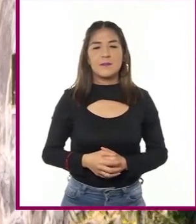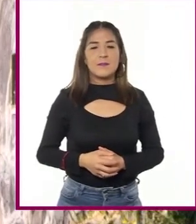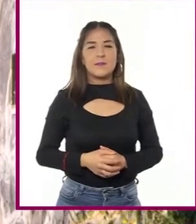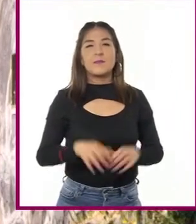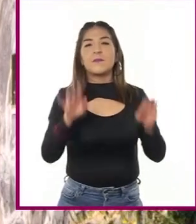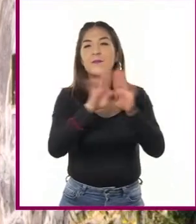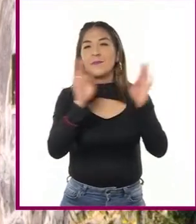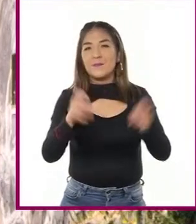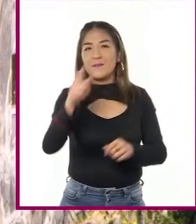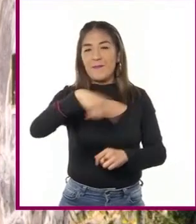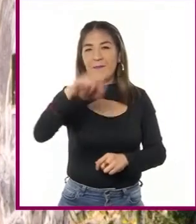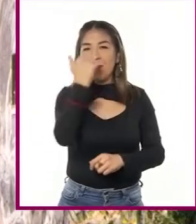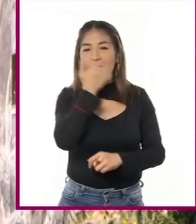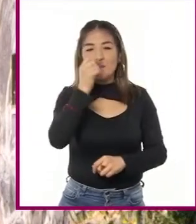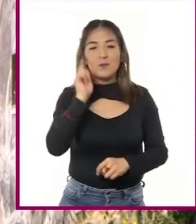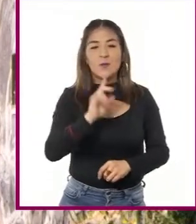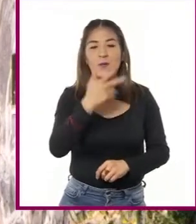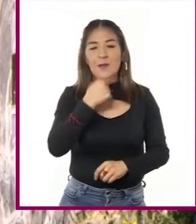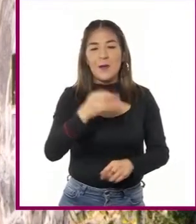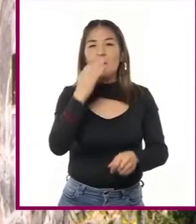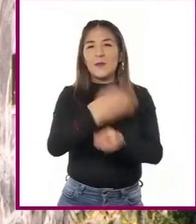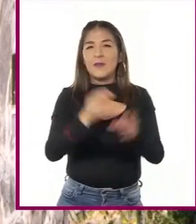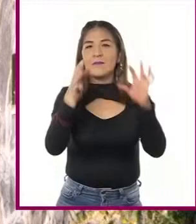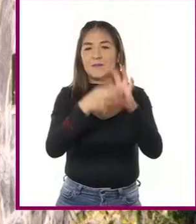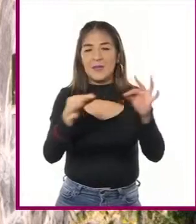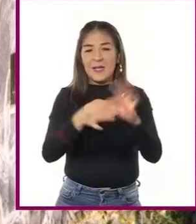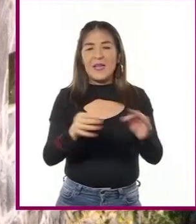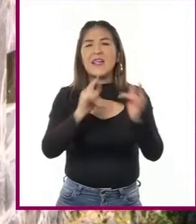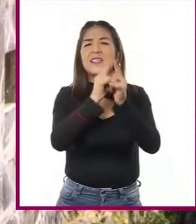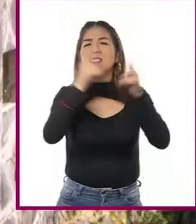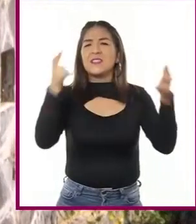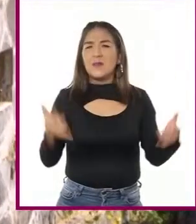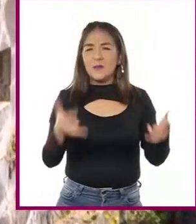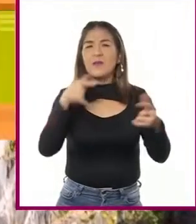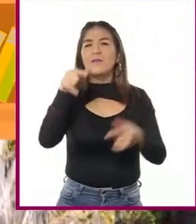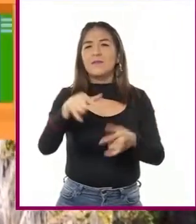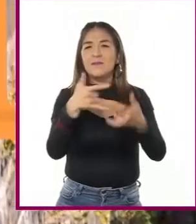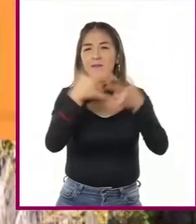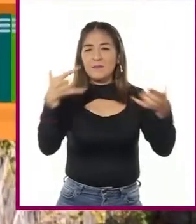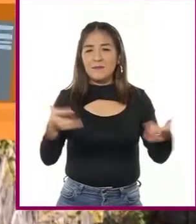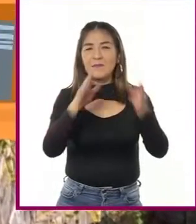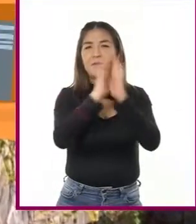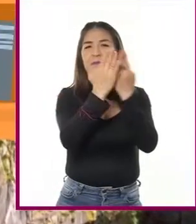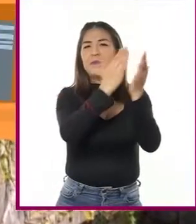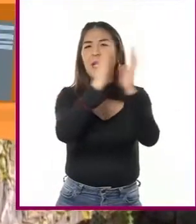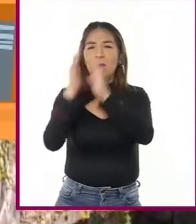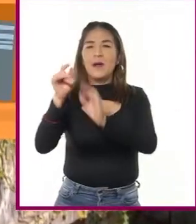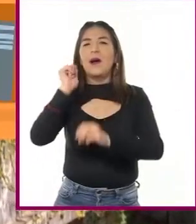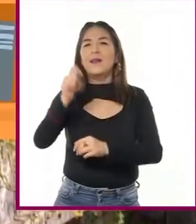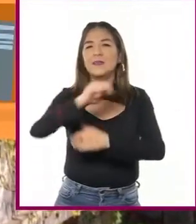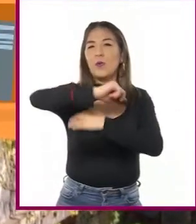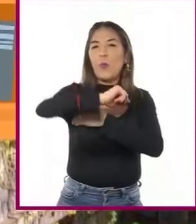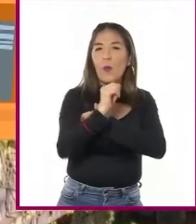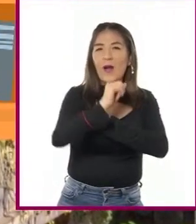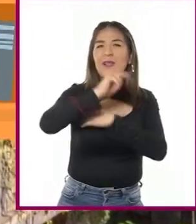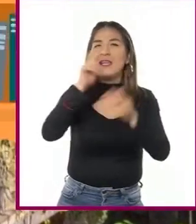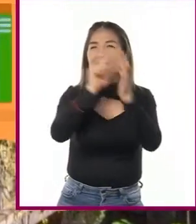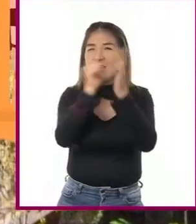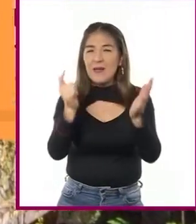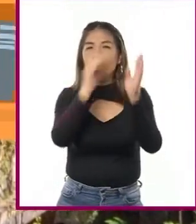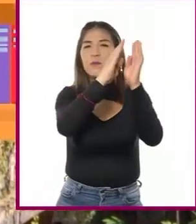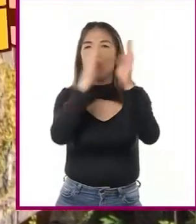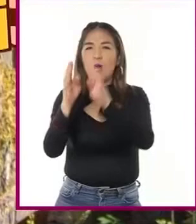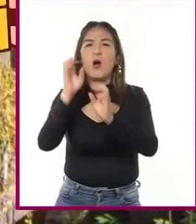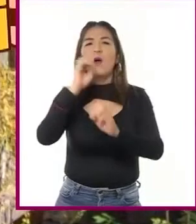¿Cómo están, alumnas y alumnos? Hablemos de la historia de la biblioteca. Se llama biblioteca a una colección organizada. Puede ser de libros